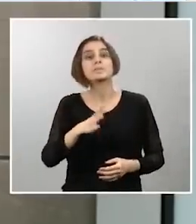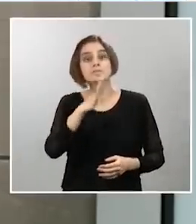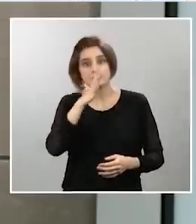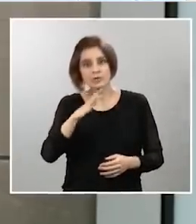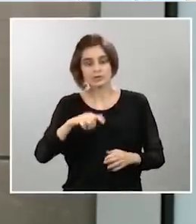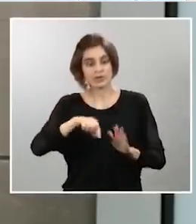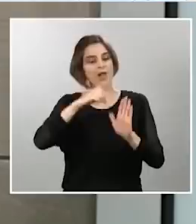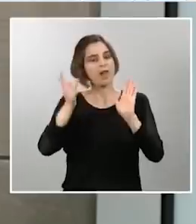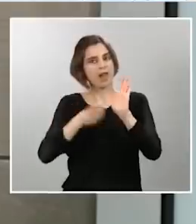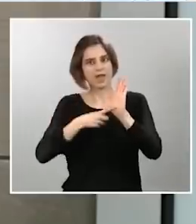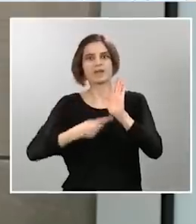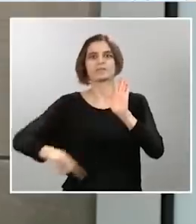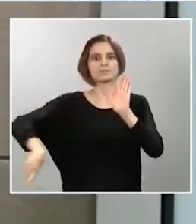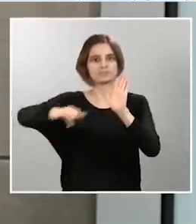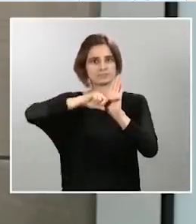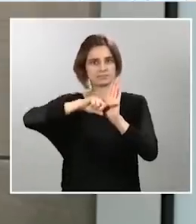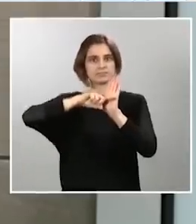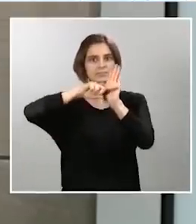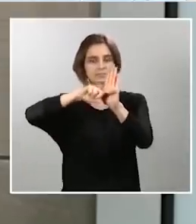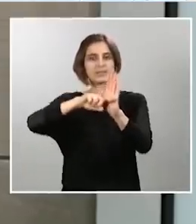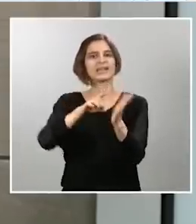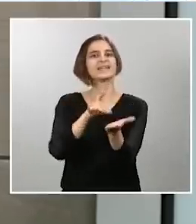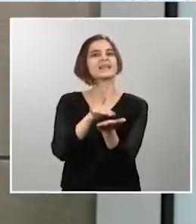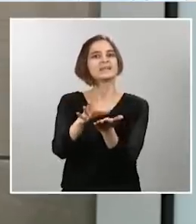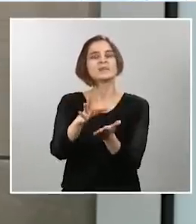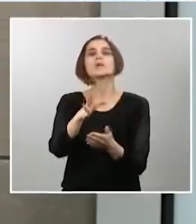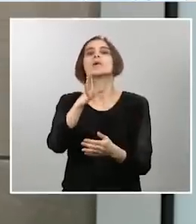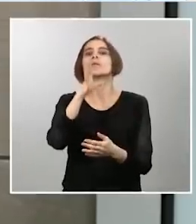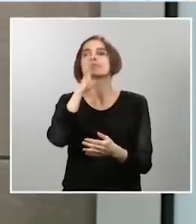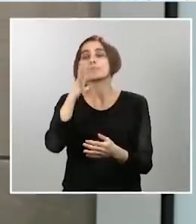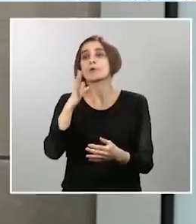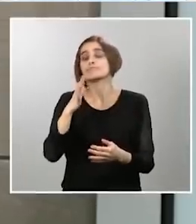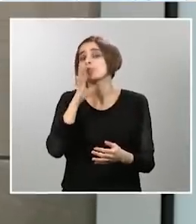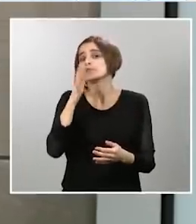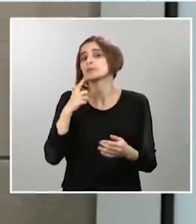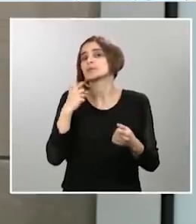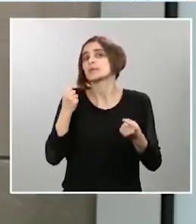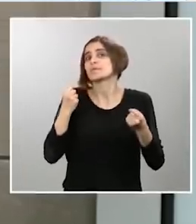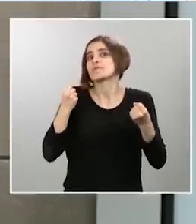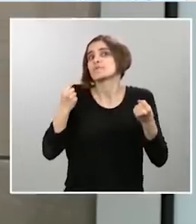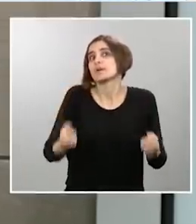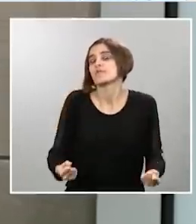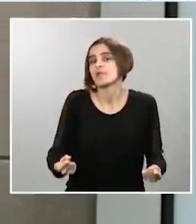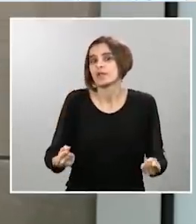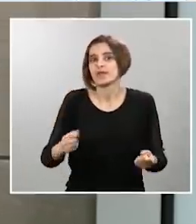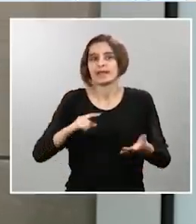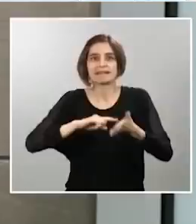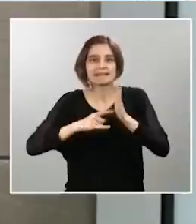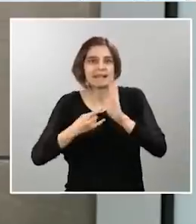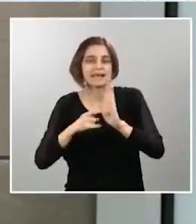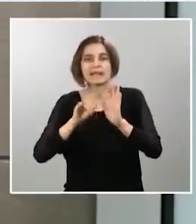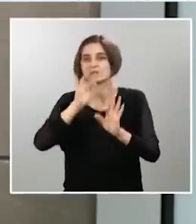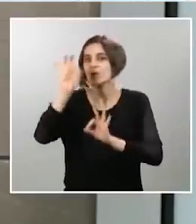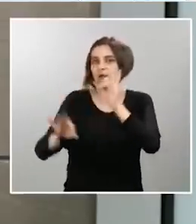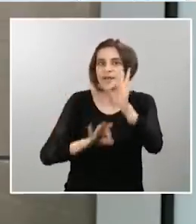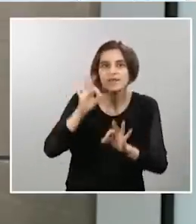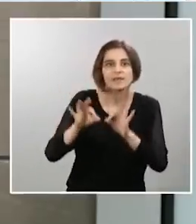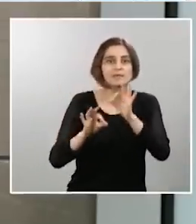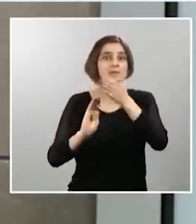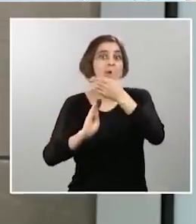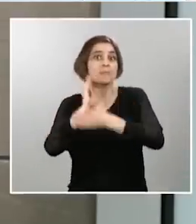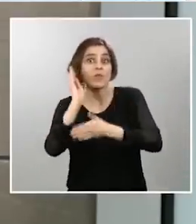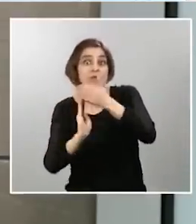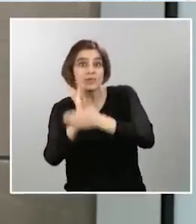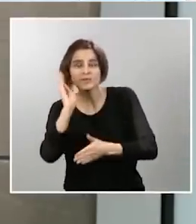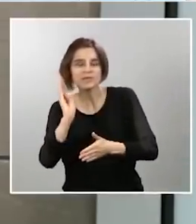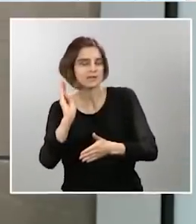toda la población, con sistemas de geolocalización para identificar y controlar a los infectados y